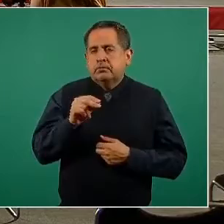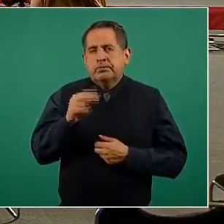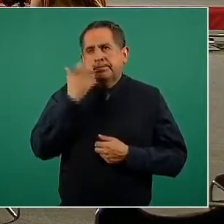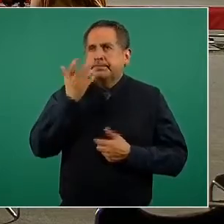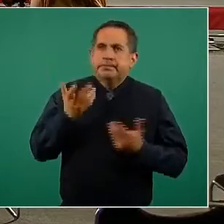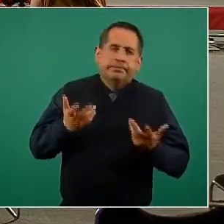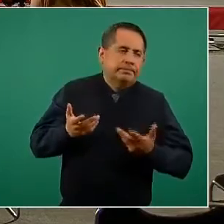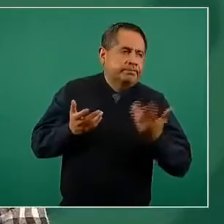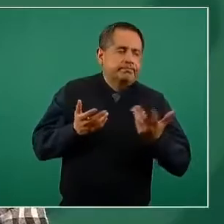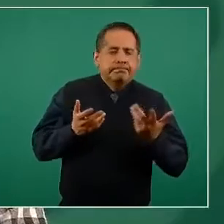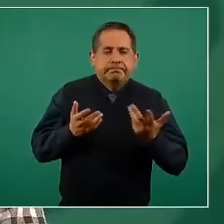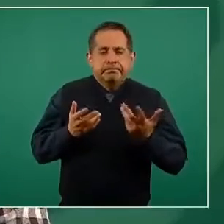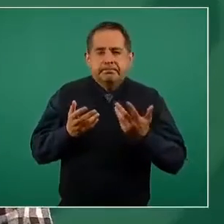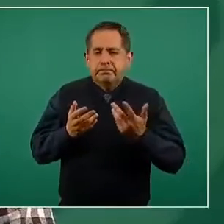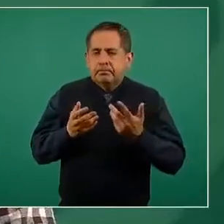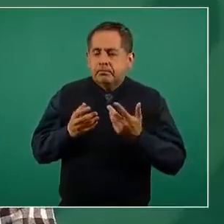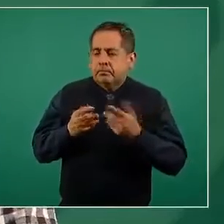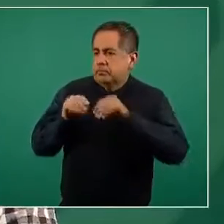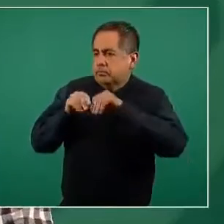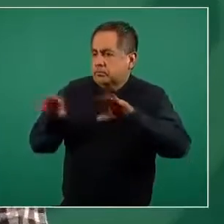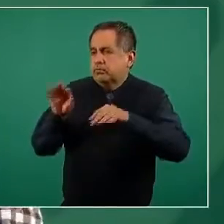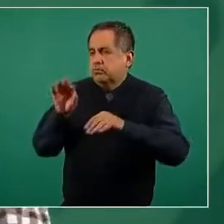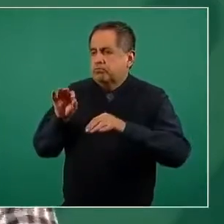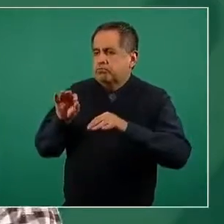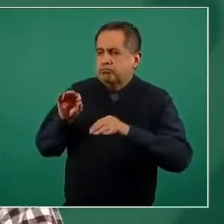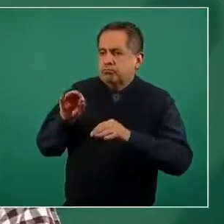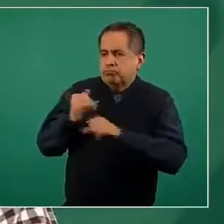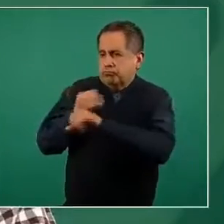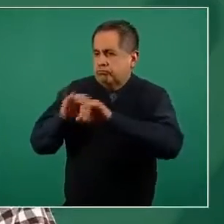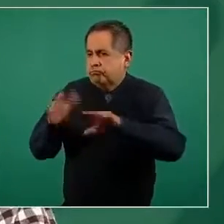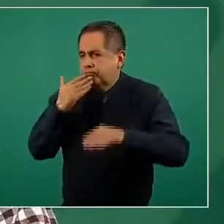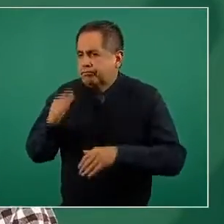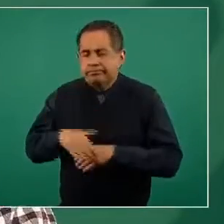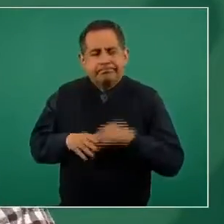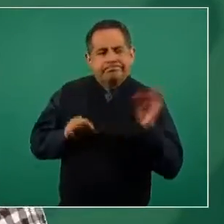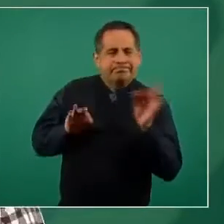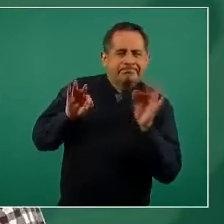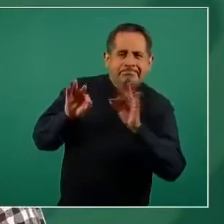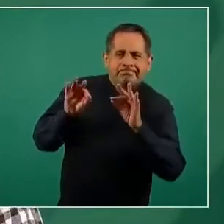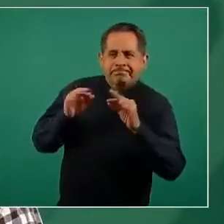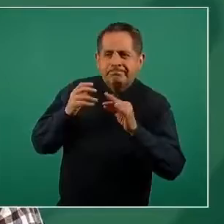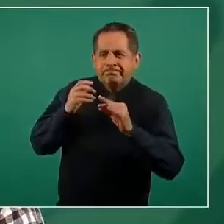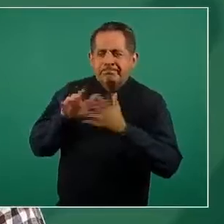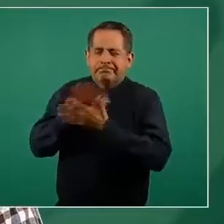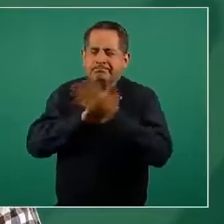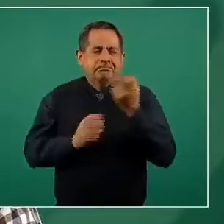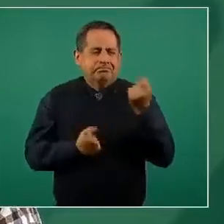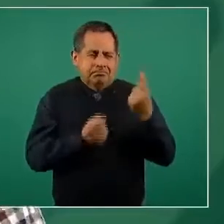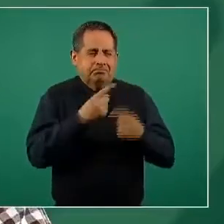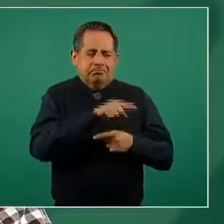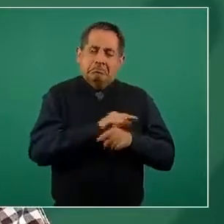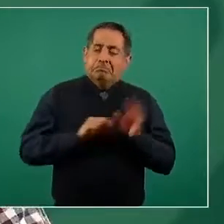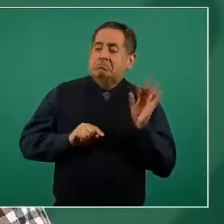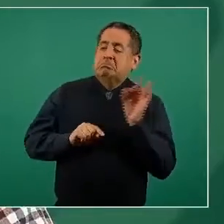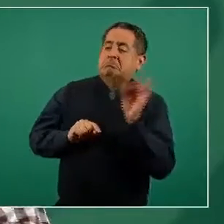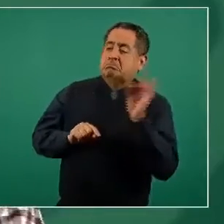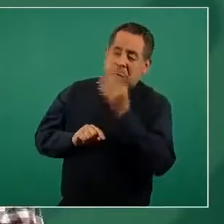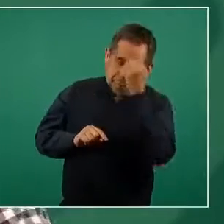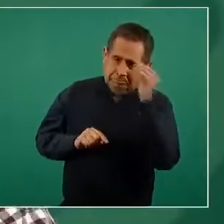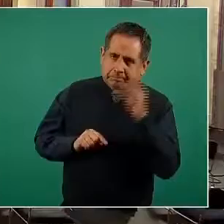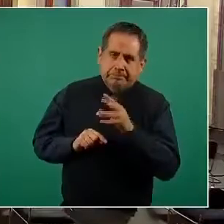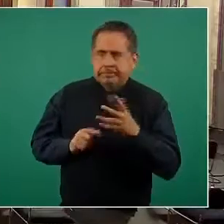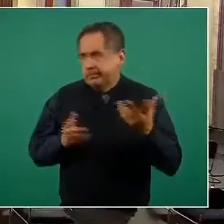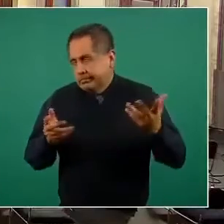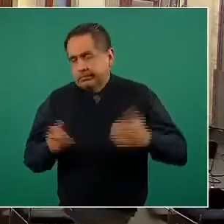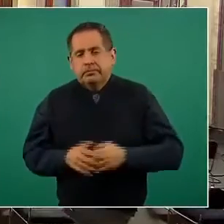a que la gente se informe y que tome decisiones, y eso incluye desafortunadamente algunos medios de comunicación, ¿no?